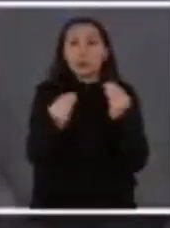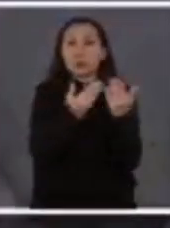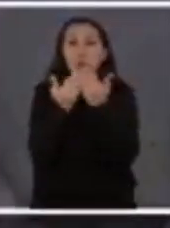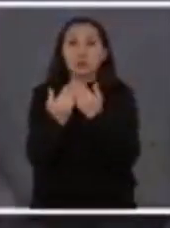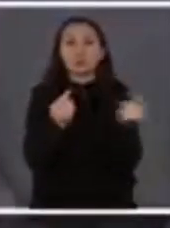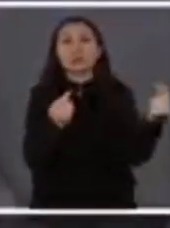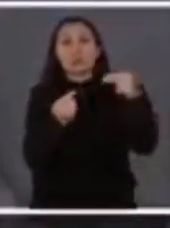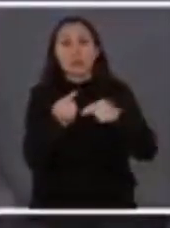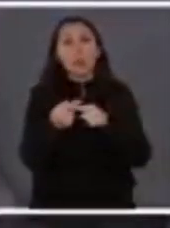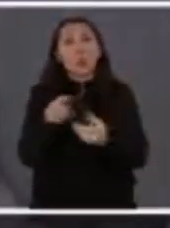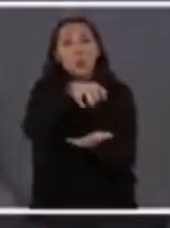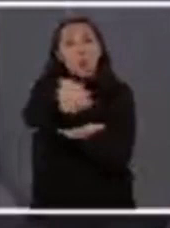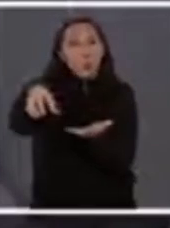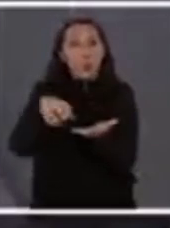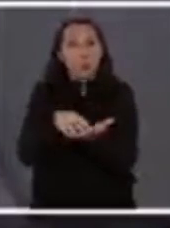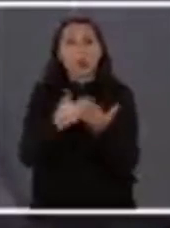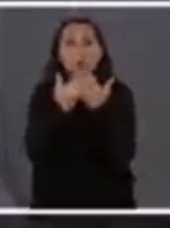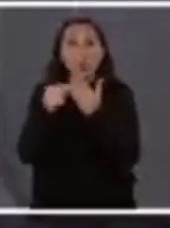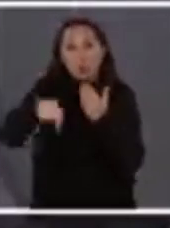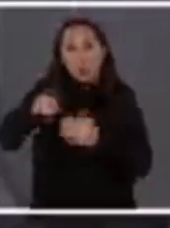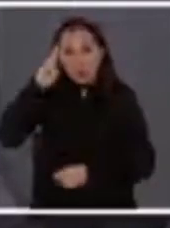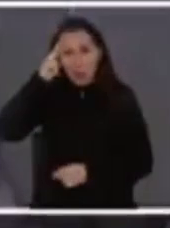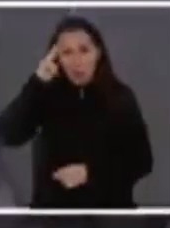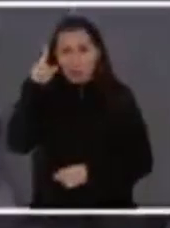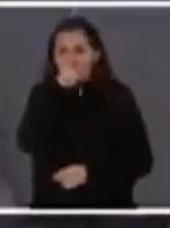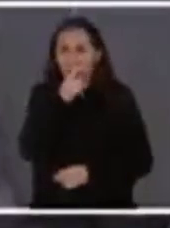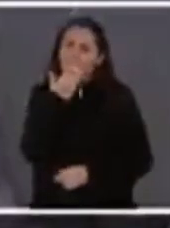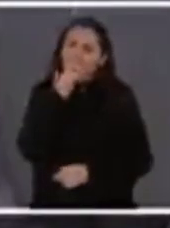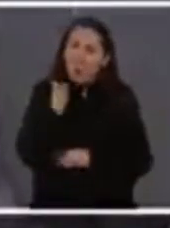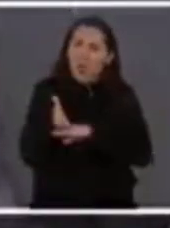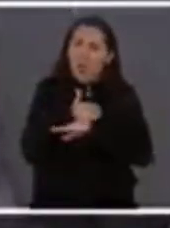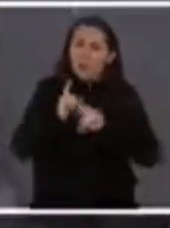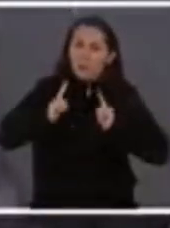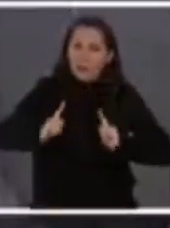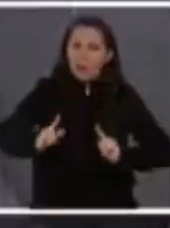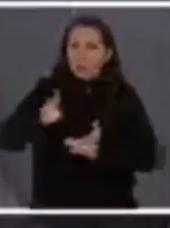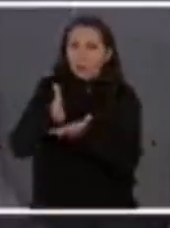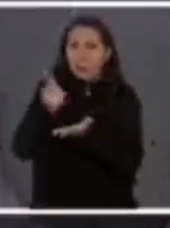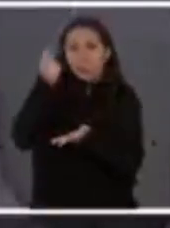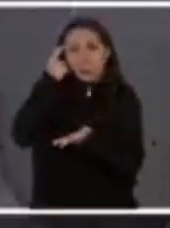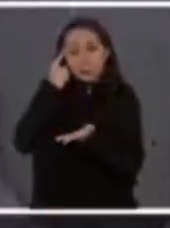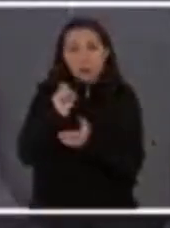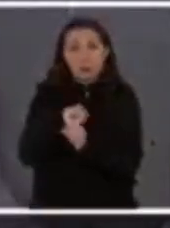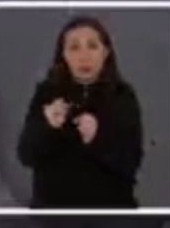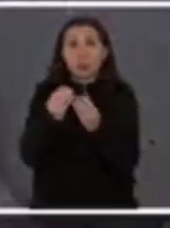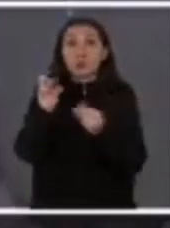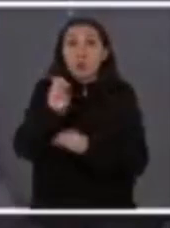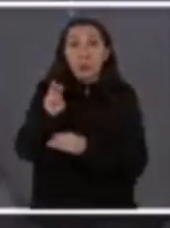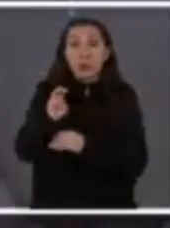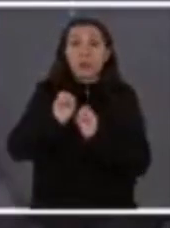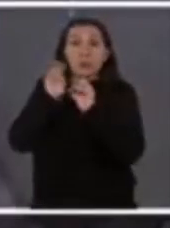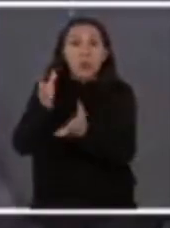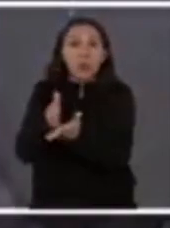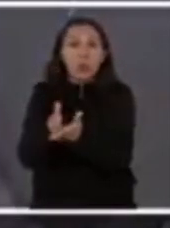que vienen de otras comunas, principalmente estudiar Rancagua. ¿No sería mejor que se anticiparan las vacaciones escolares pensando que tampoco muchos padres enviarán a